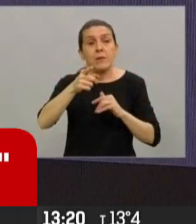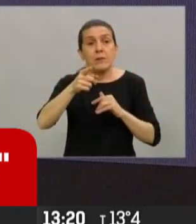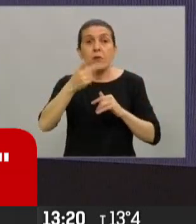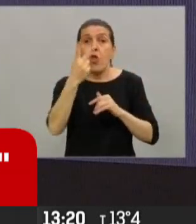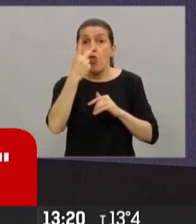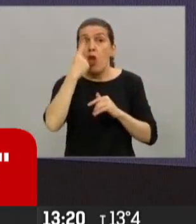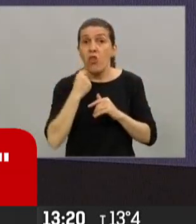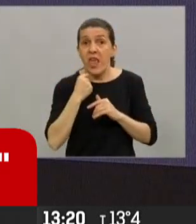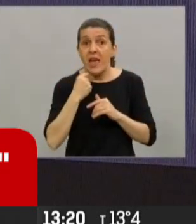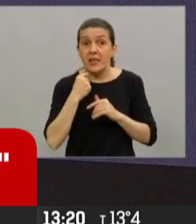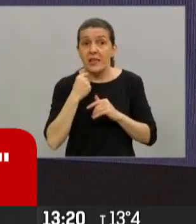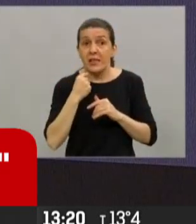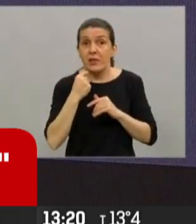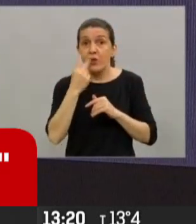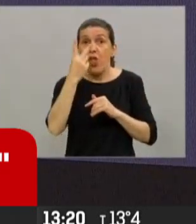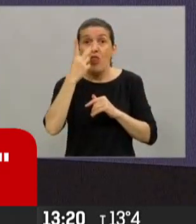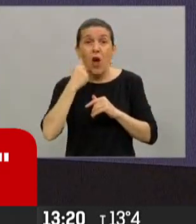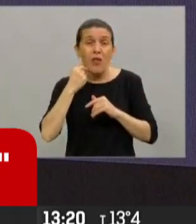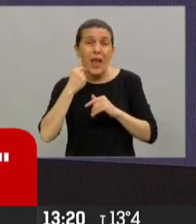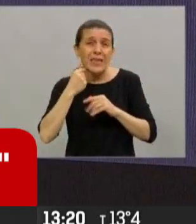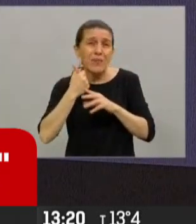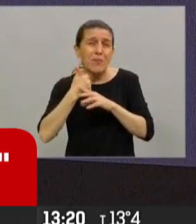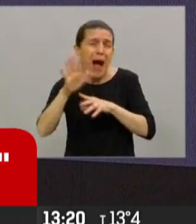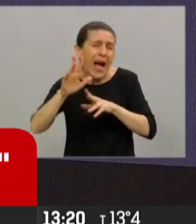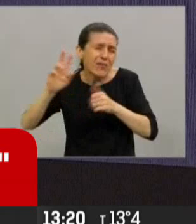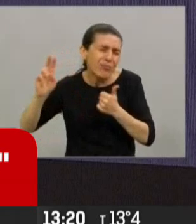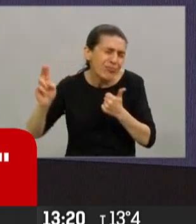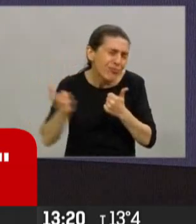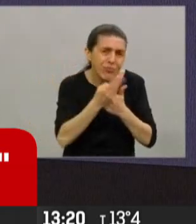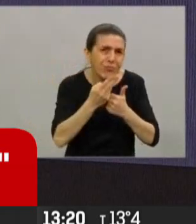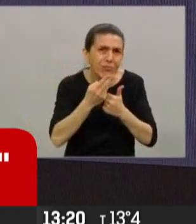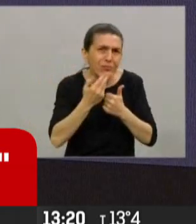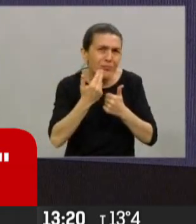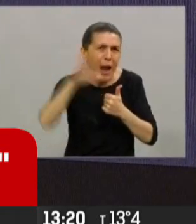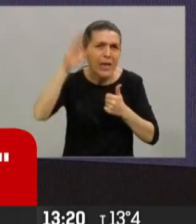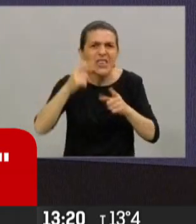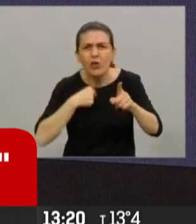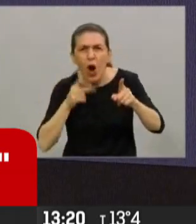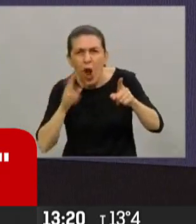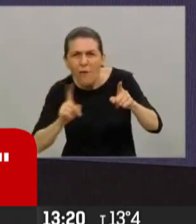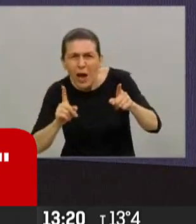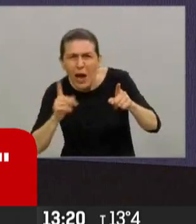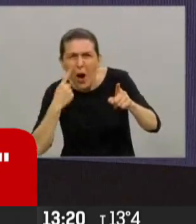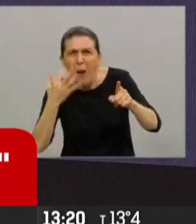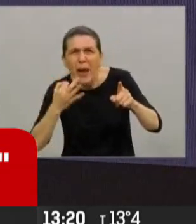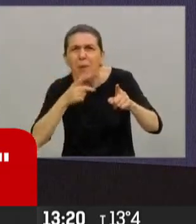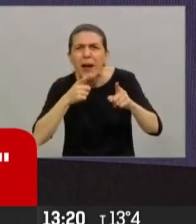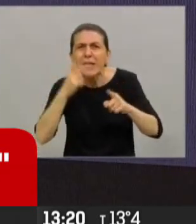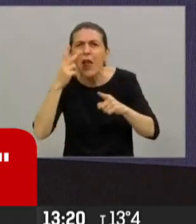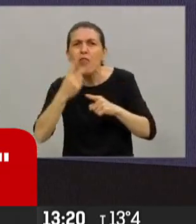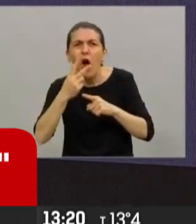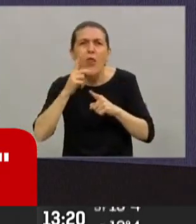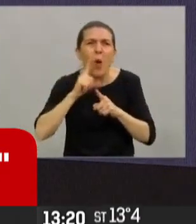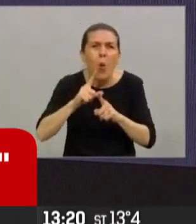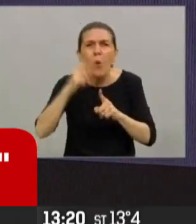los 2 días que más muertes hubo, si yo no me equivoco, acá no veo bien, pero creo que es el 2 de julio y el 9 de julio, una